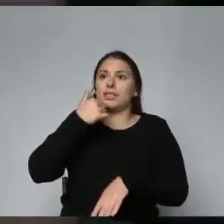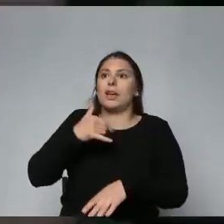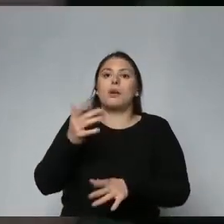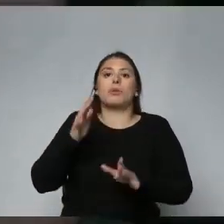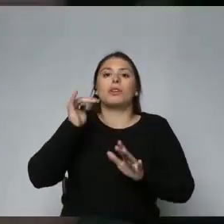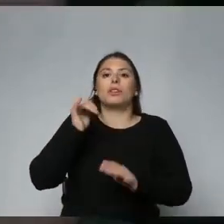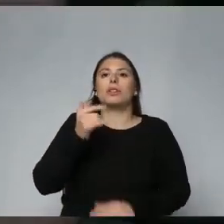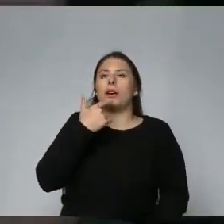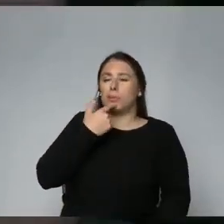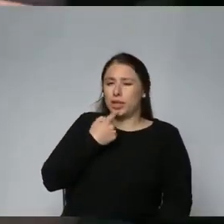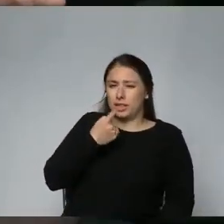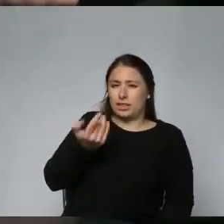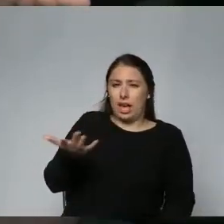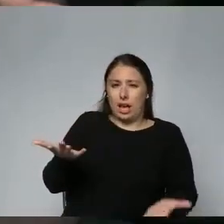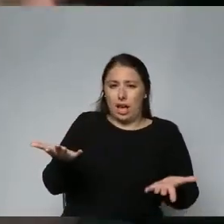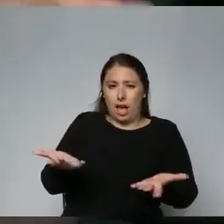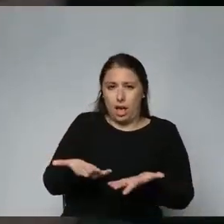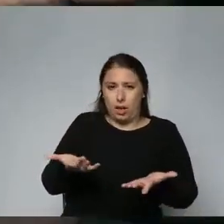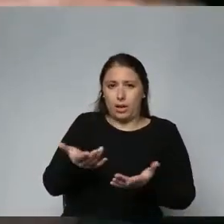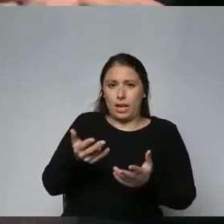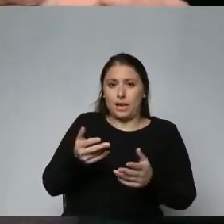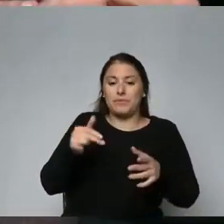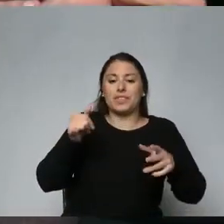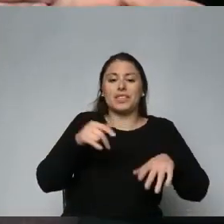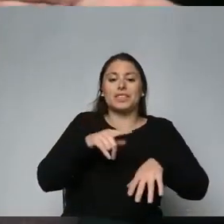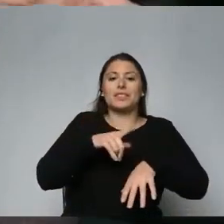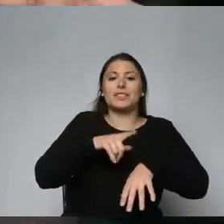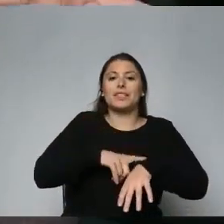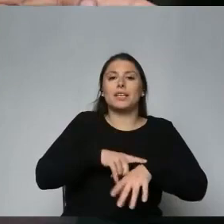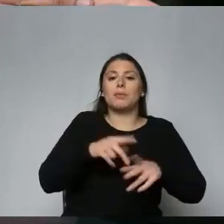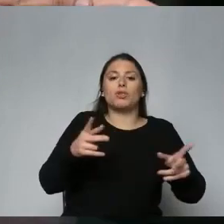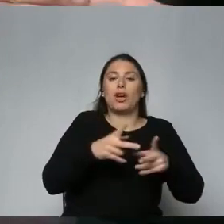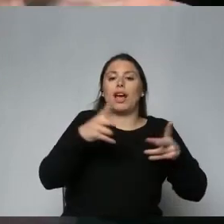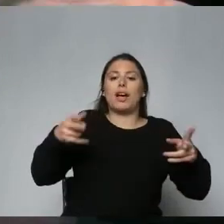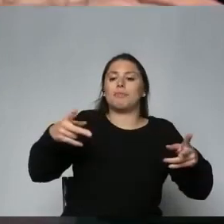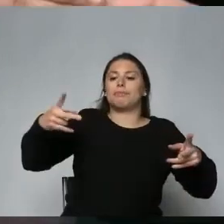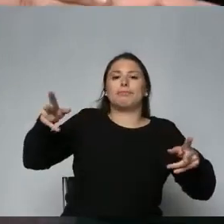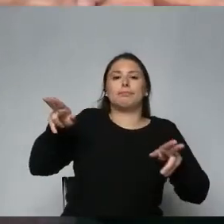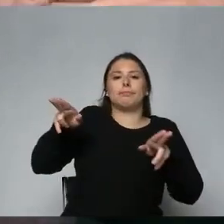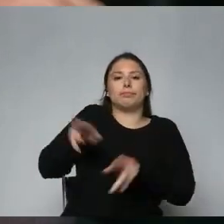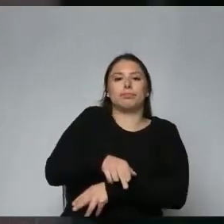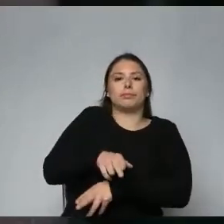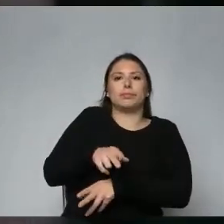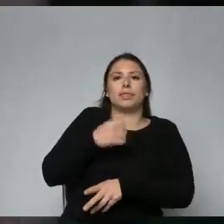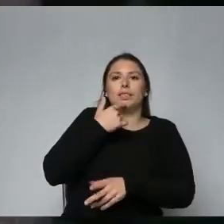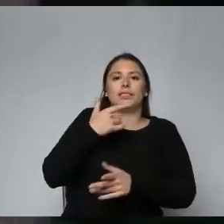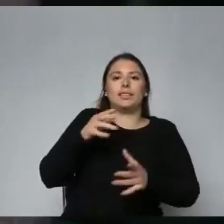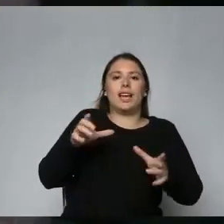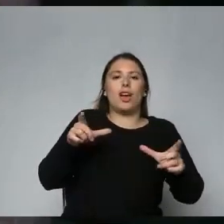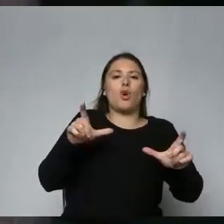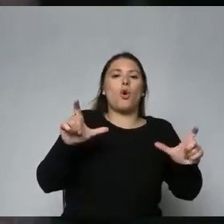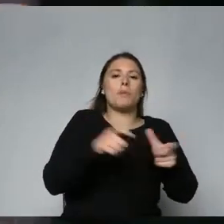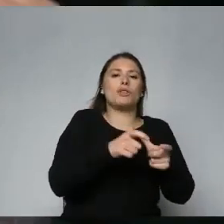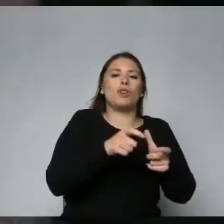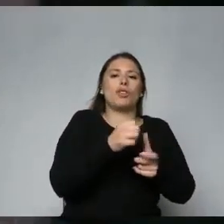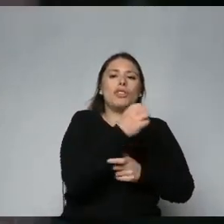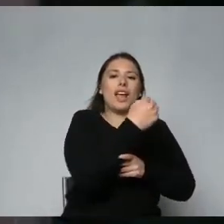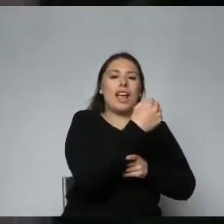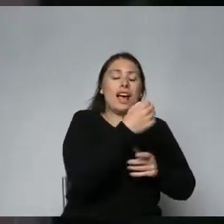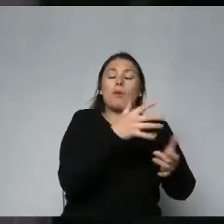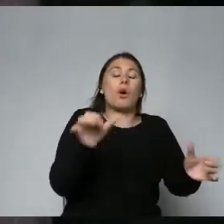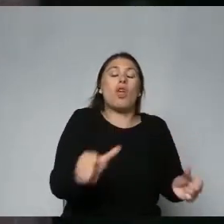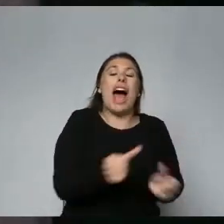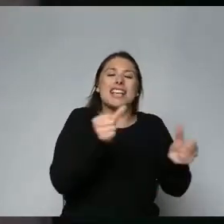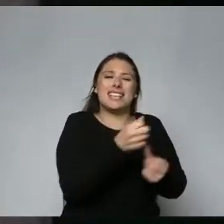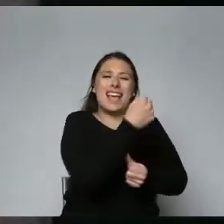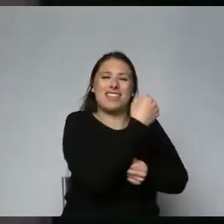lo que se interpreta es que los tiempos de prescripción no corrieron entre la comisión del delito y mientras la